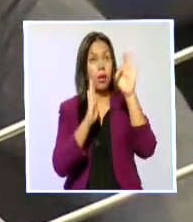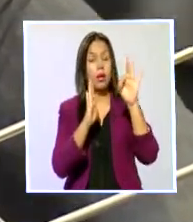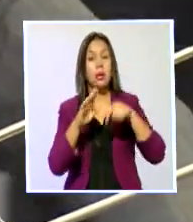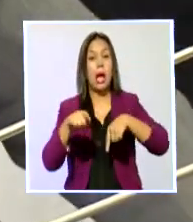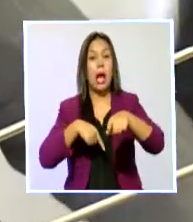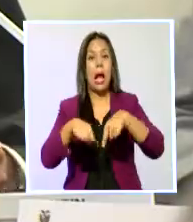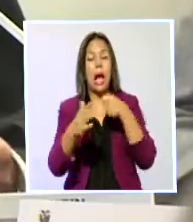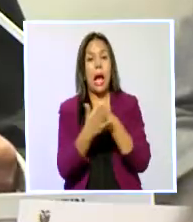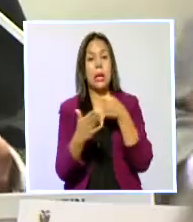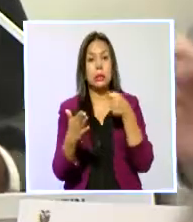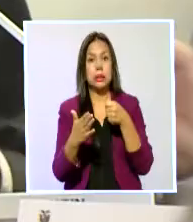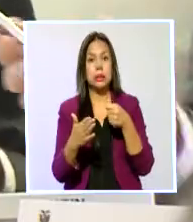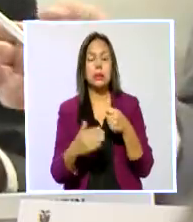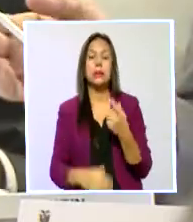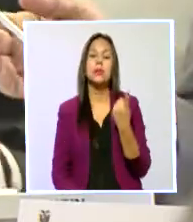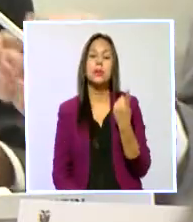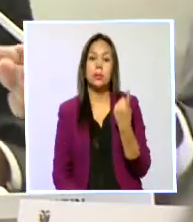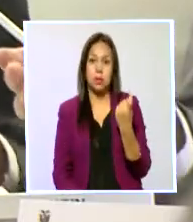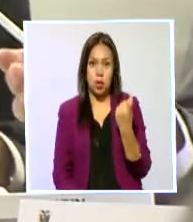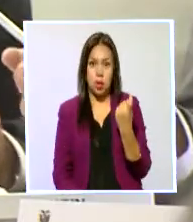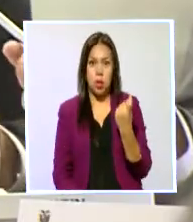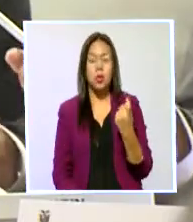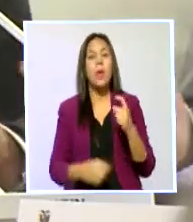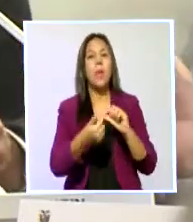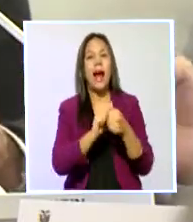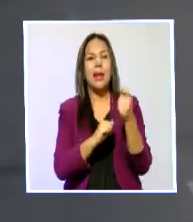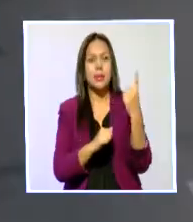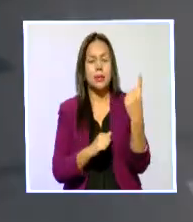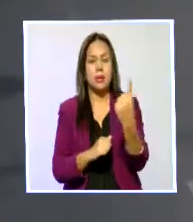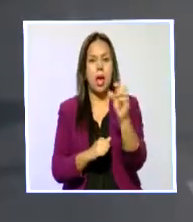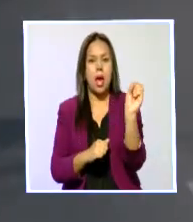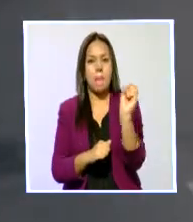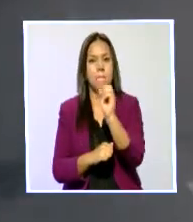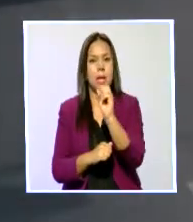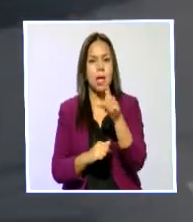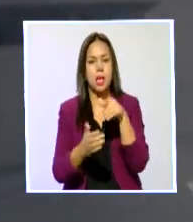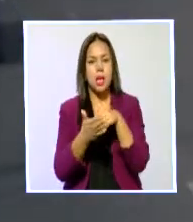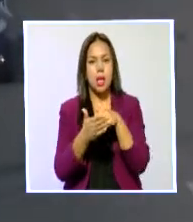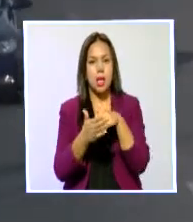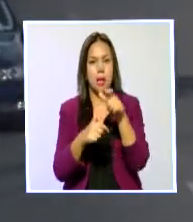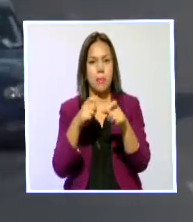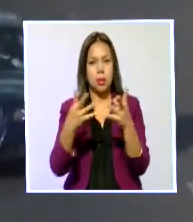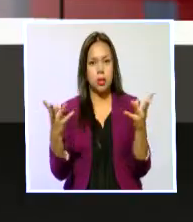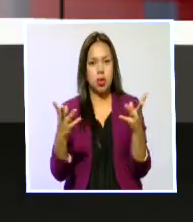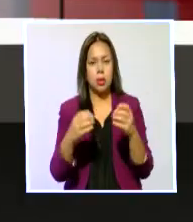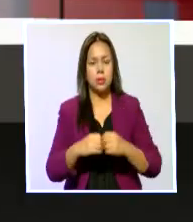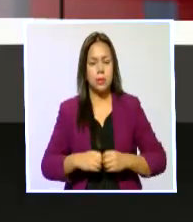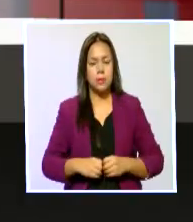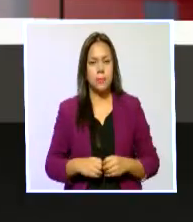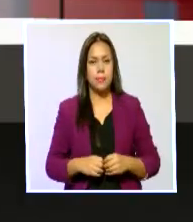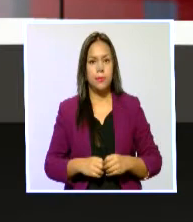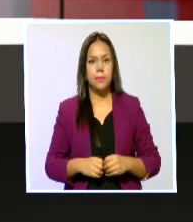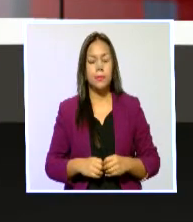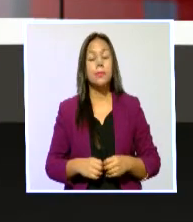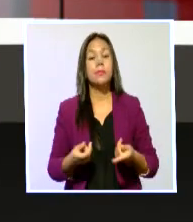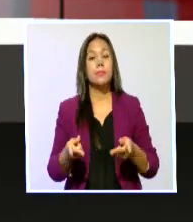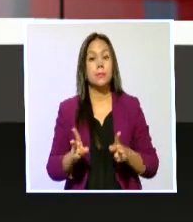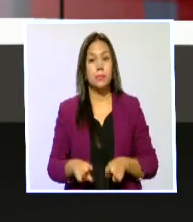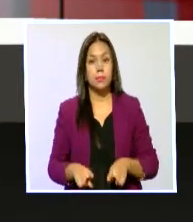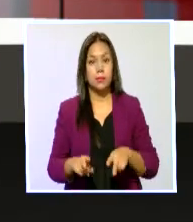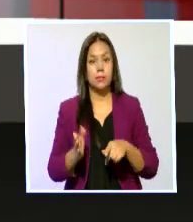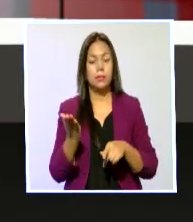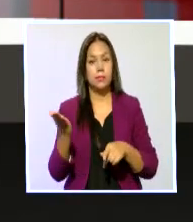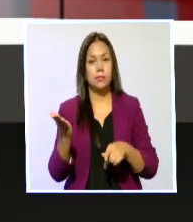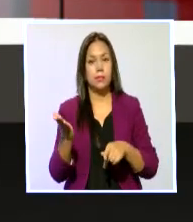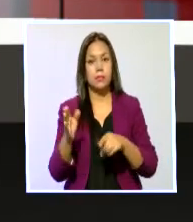en Ecuador sea de 11 por cada 100.000 habitantes. Lorena Espinosa, TVL Noticias. Miembros de la Junta